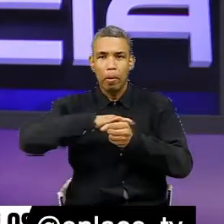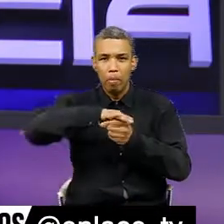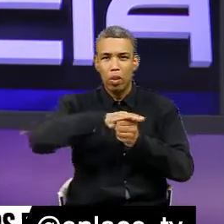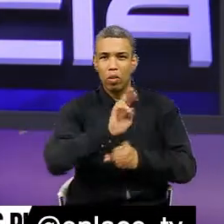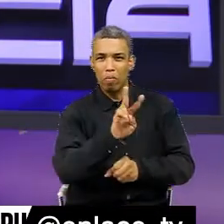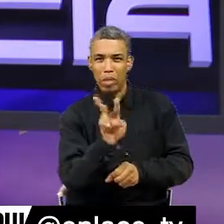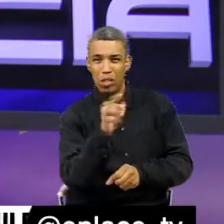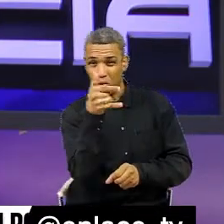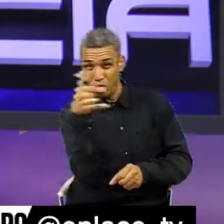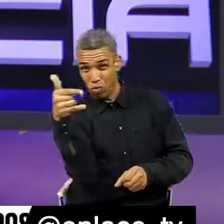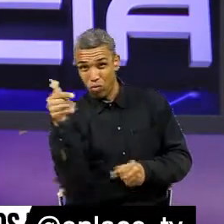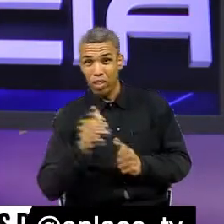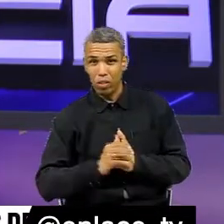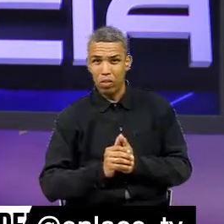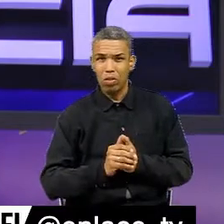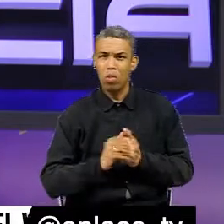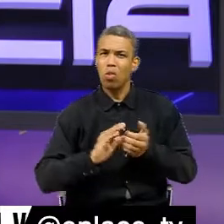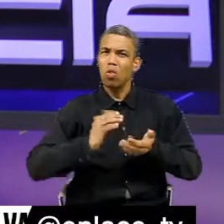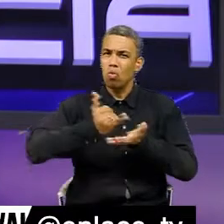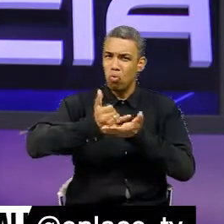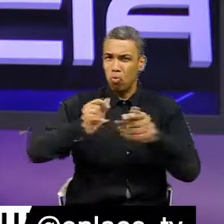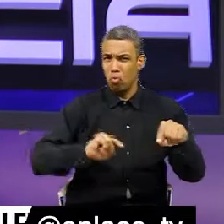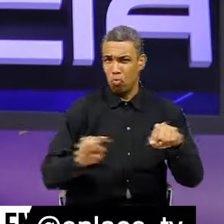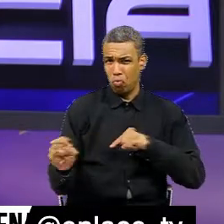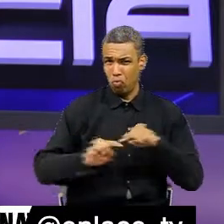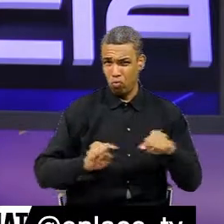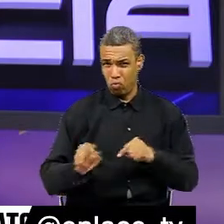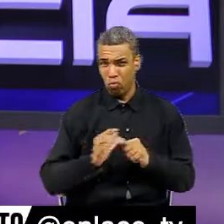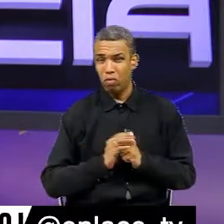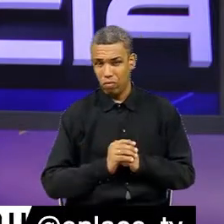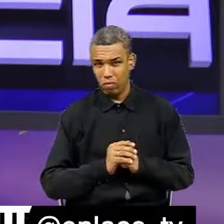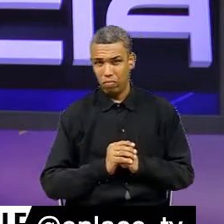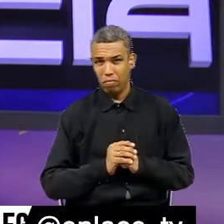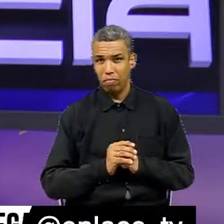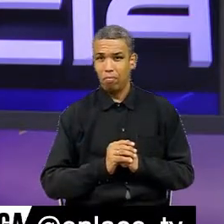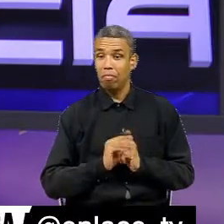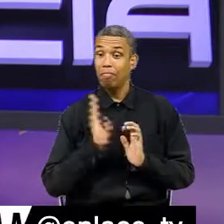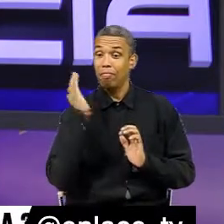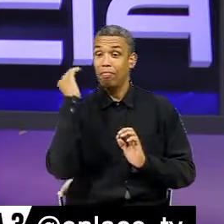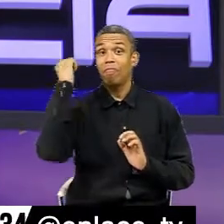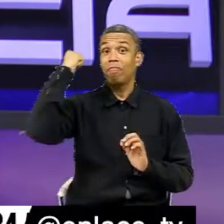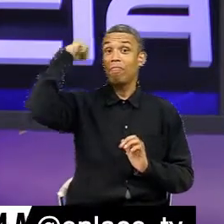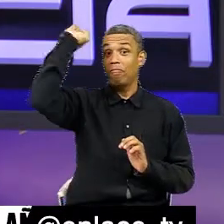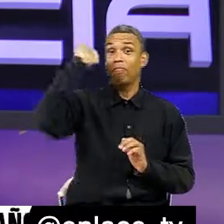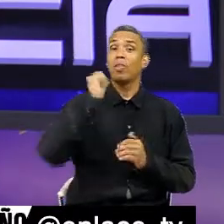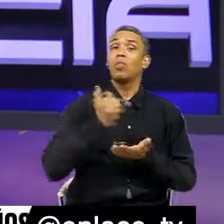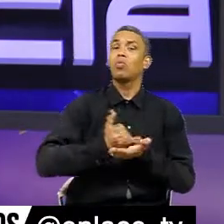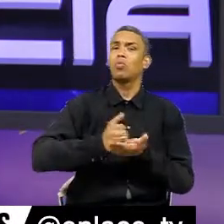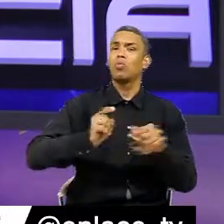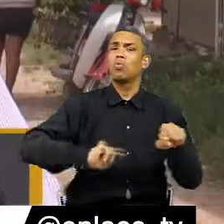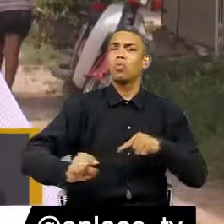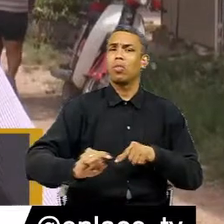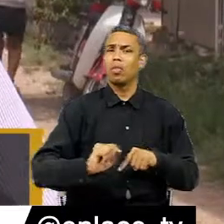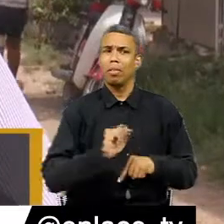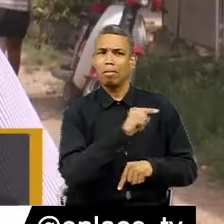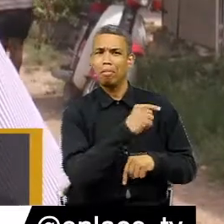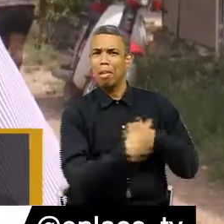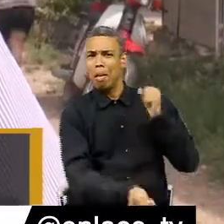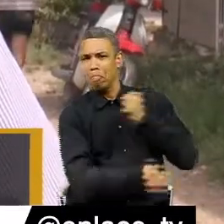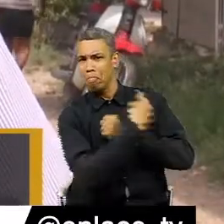de marzo apeló ante la Defensoría del Pueblo impugnación que le fue adversa en primera instancia. Pues hemos tenido